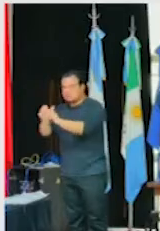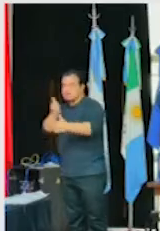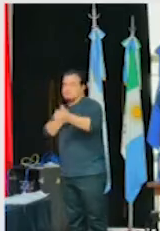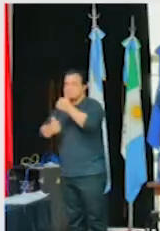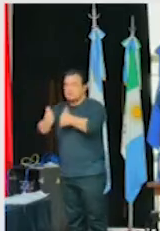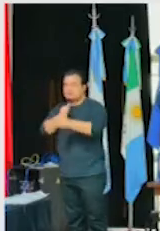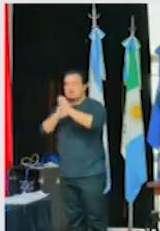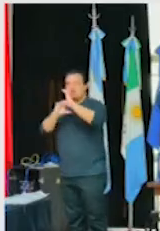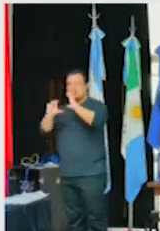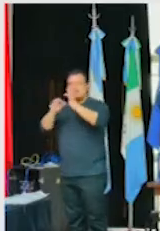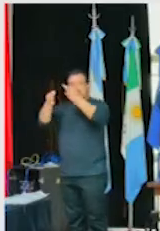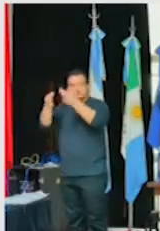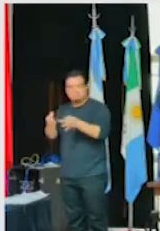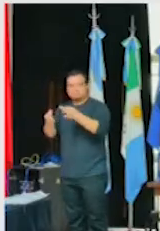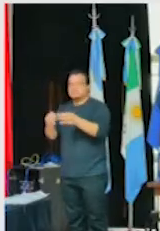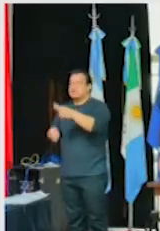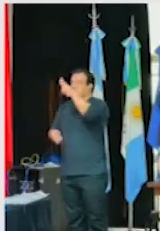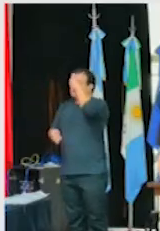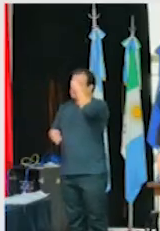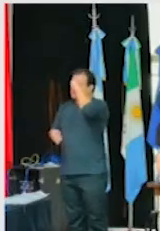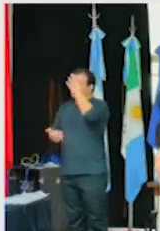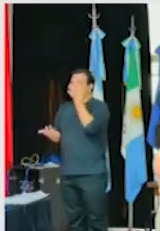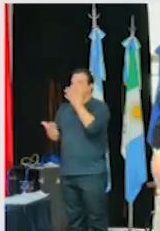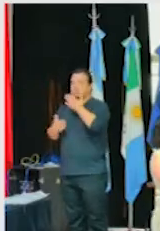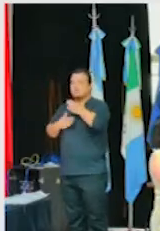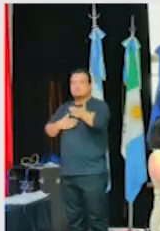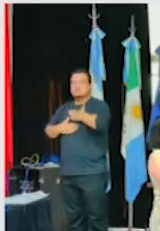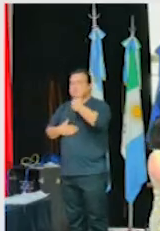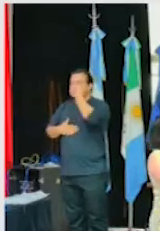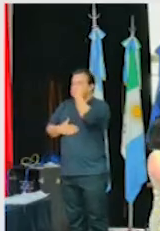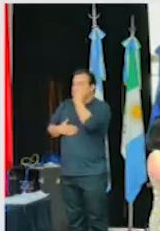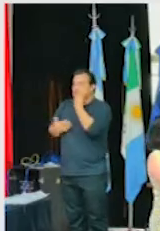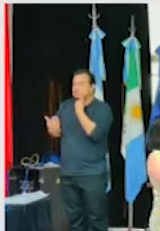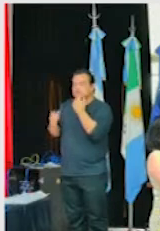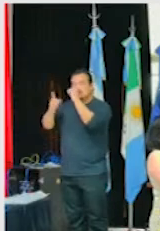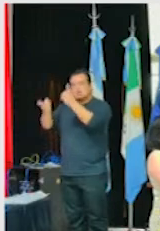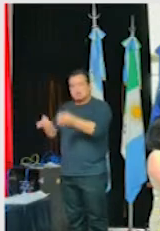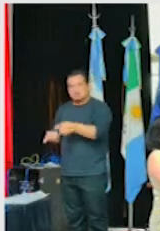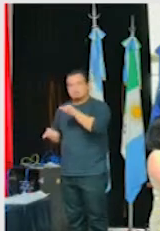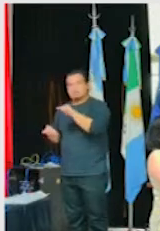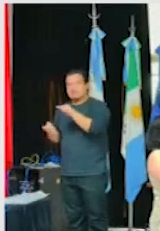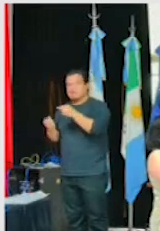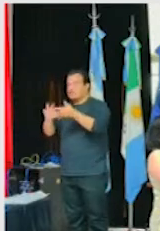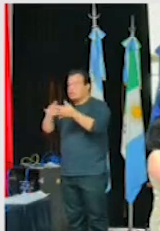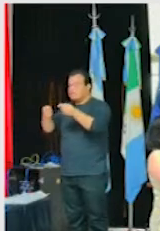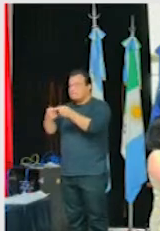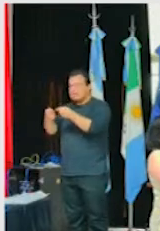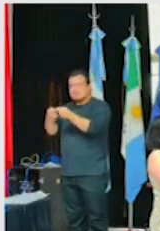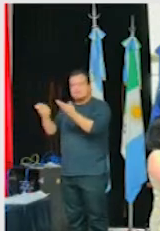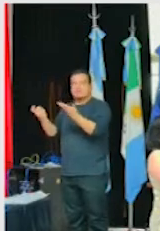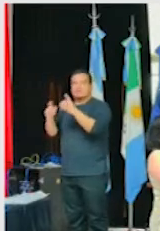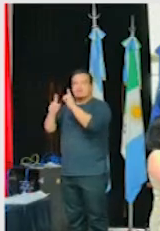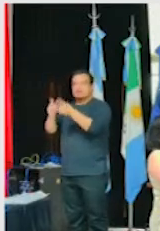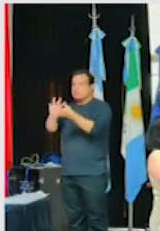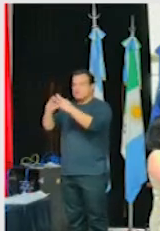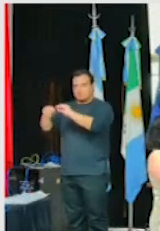comunicación efectiva, respeto y compasión, paciencia y calma, flexibilidad y adaptabilidad, condiciones